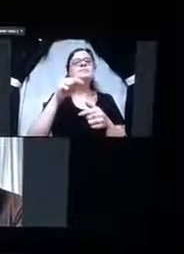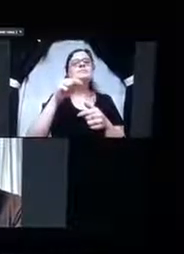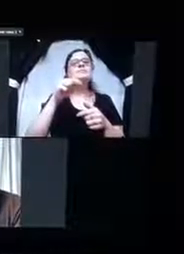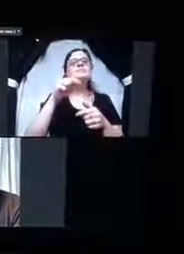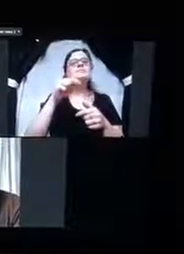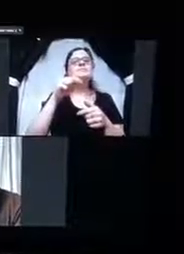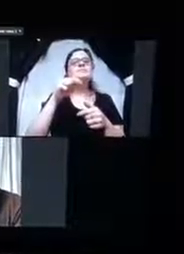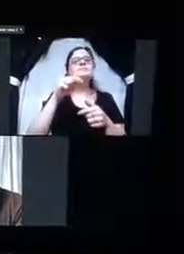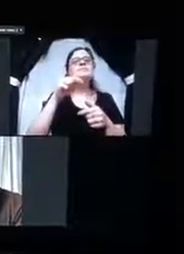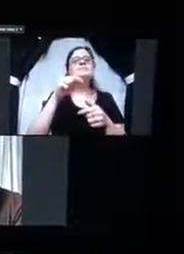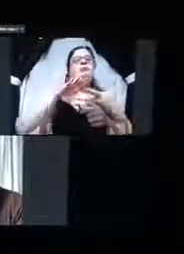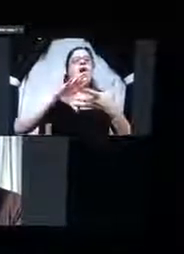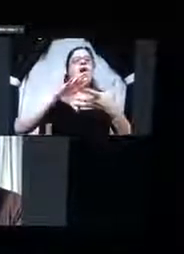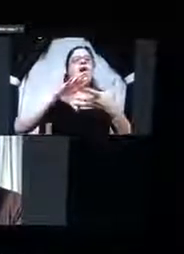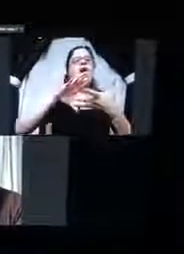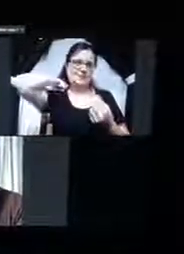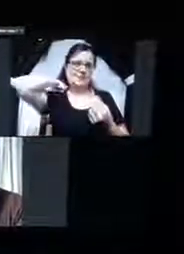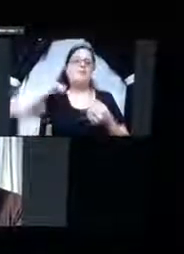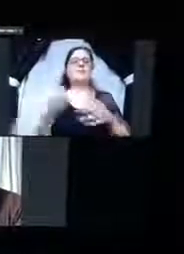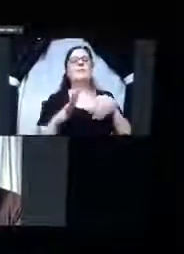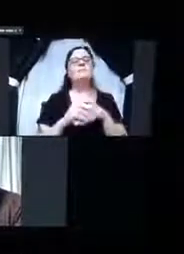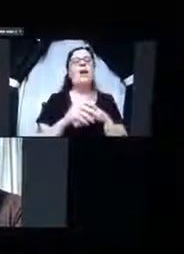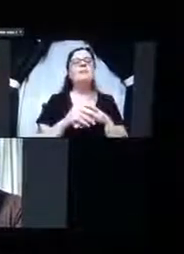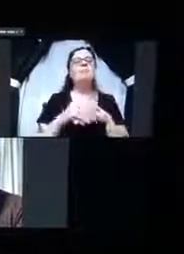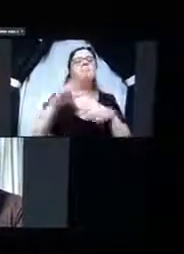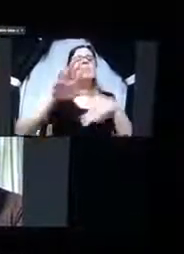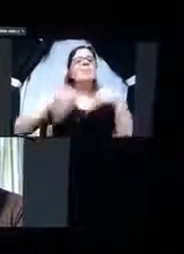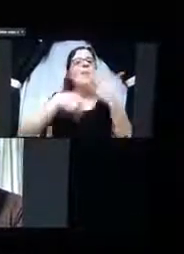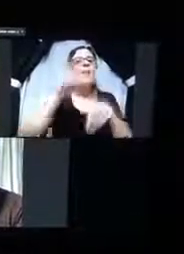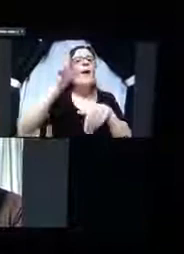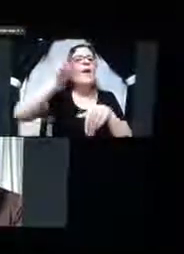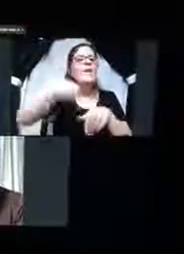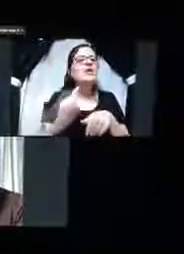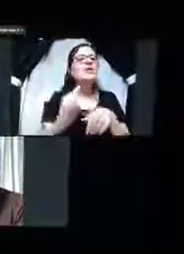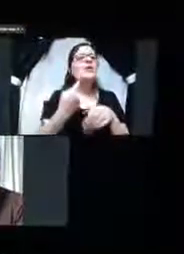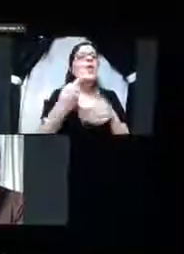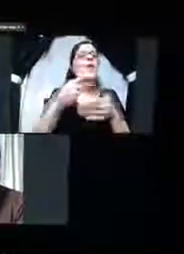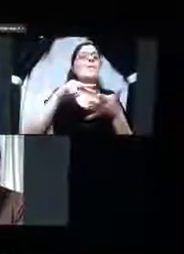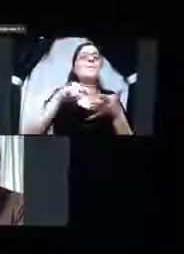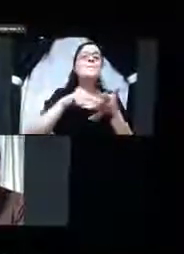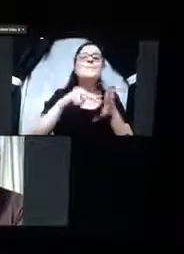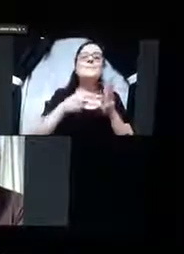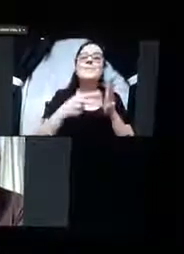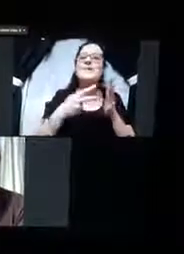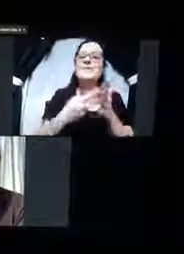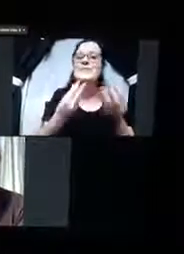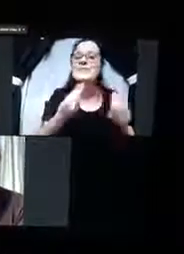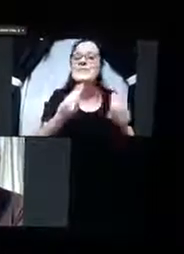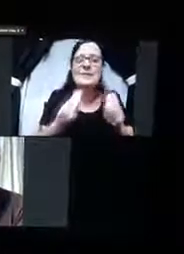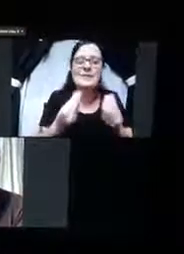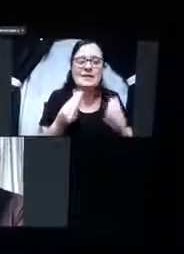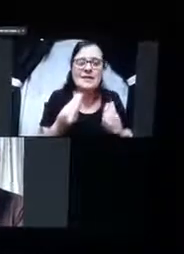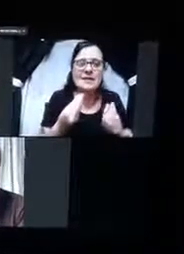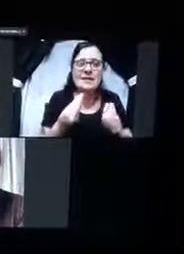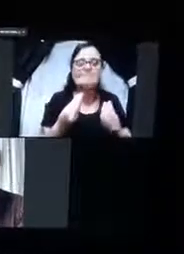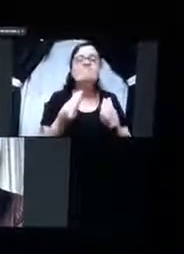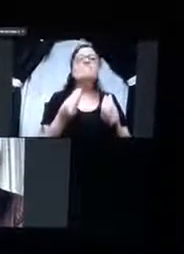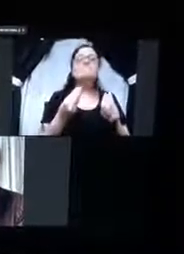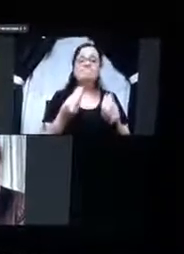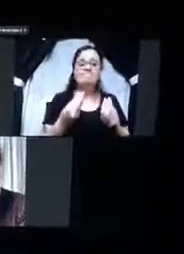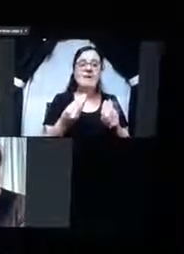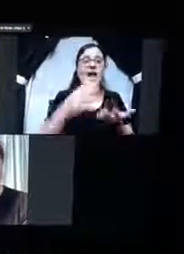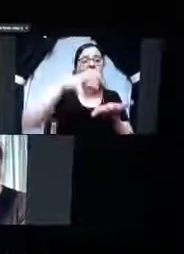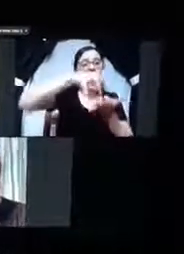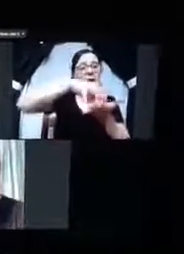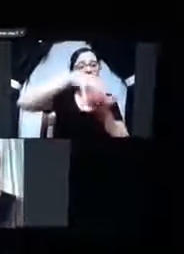se aceptaron más gabinetes dentro de las escuelas, porque supuestamente las escuelas son,